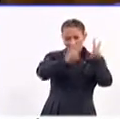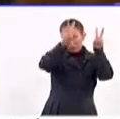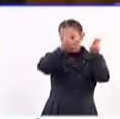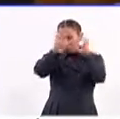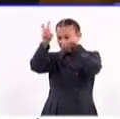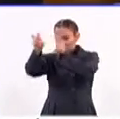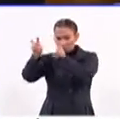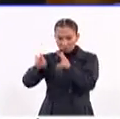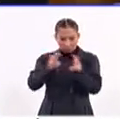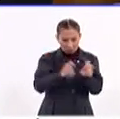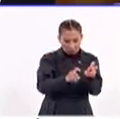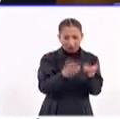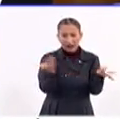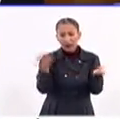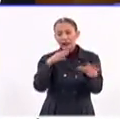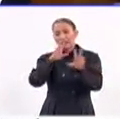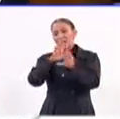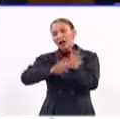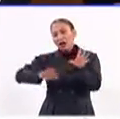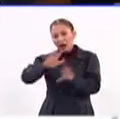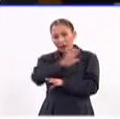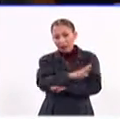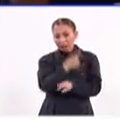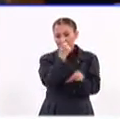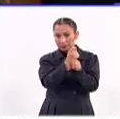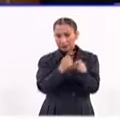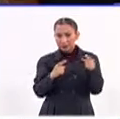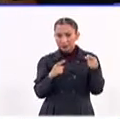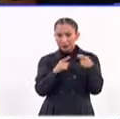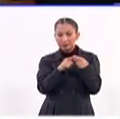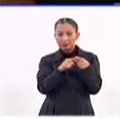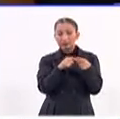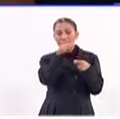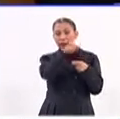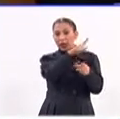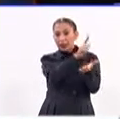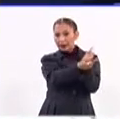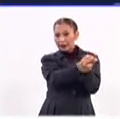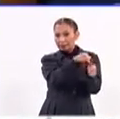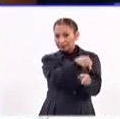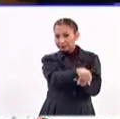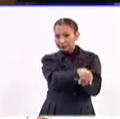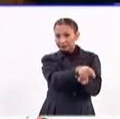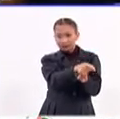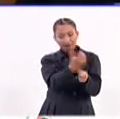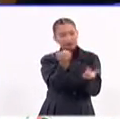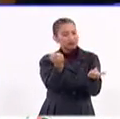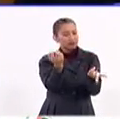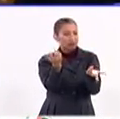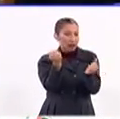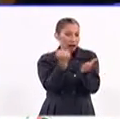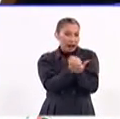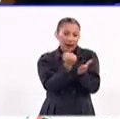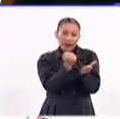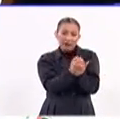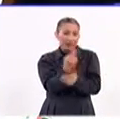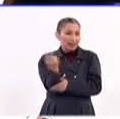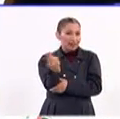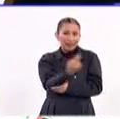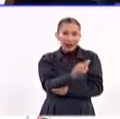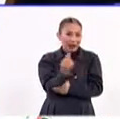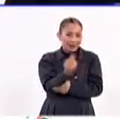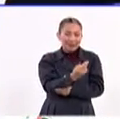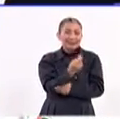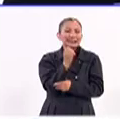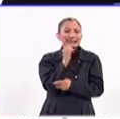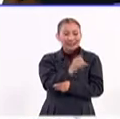áreas y temas de trabajo. En primer lugar, las leyes. No hay duda de que necesitamos,